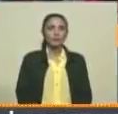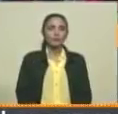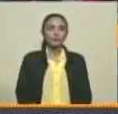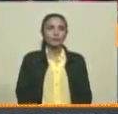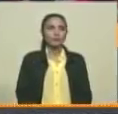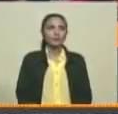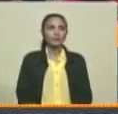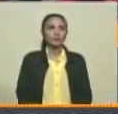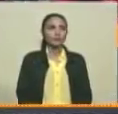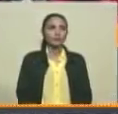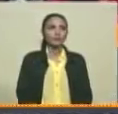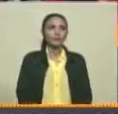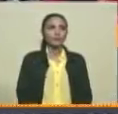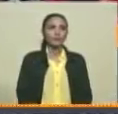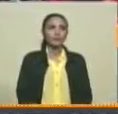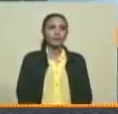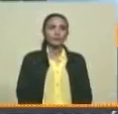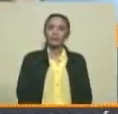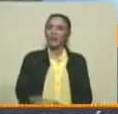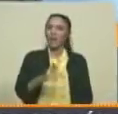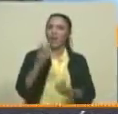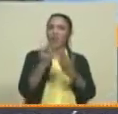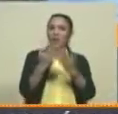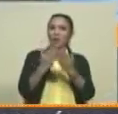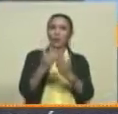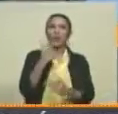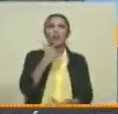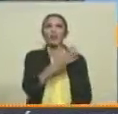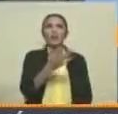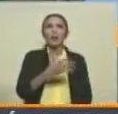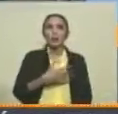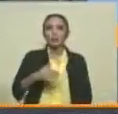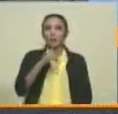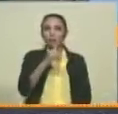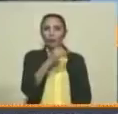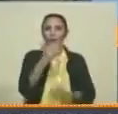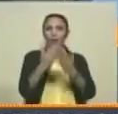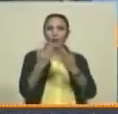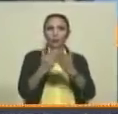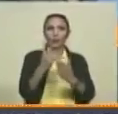¿Qué querían plantear ustedes en las escuelas? ¿Quién va a decir algo de eso?